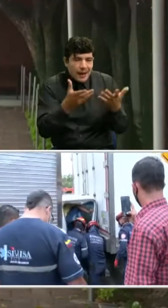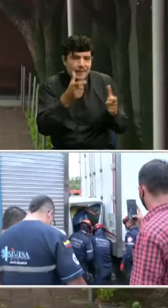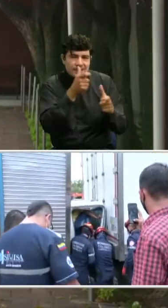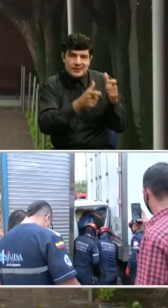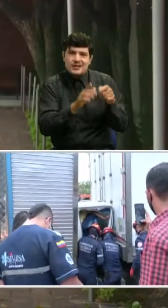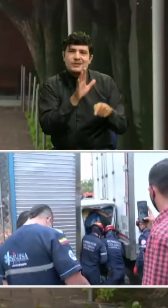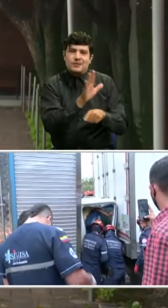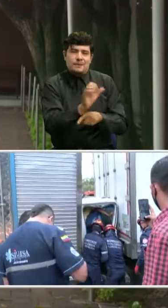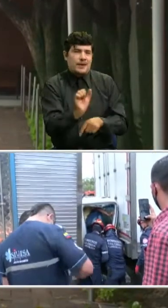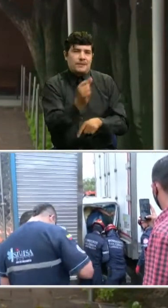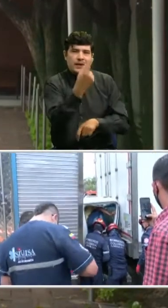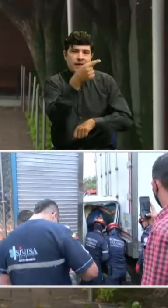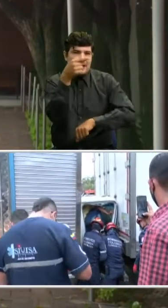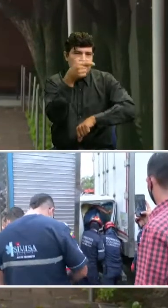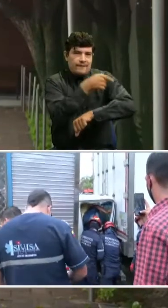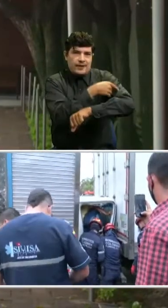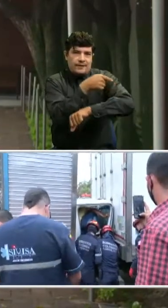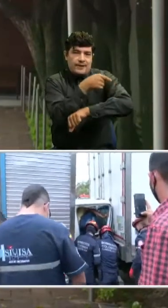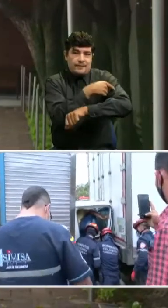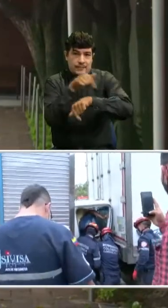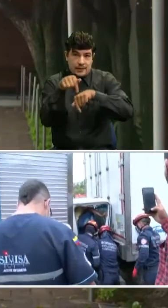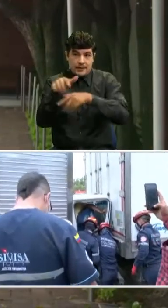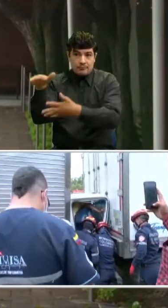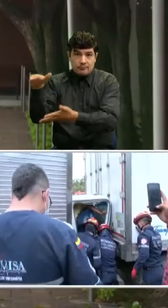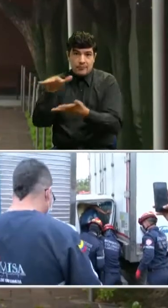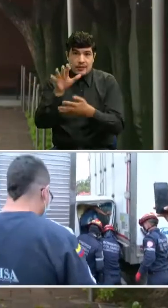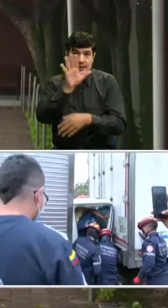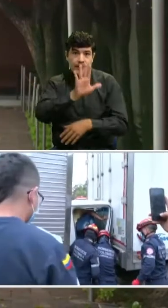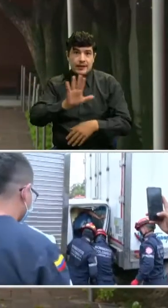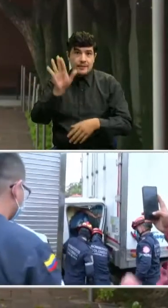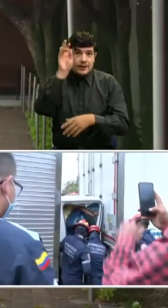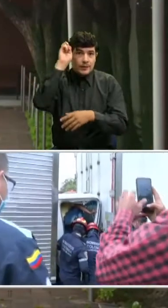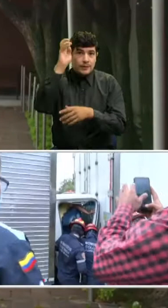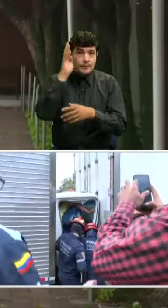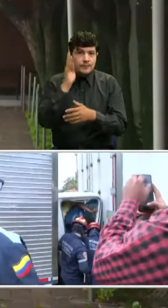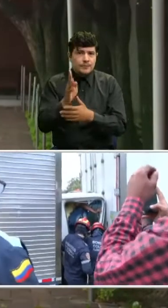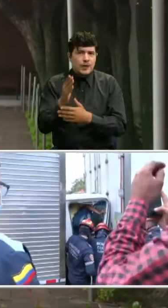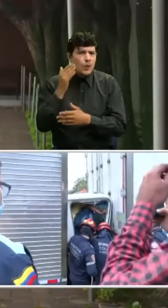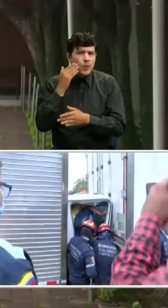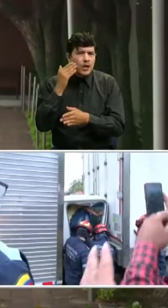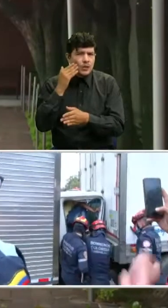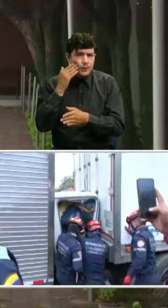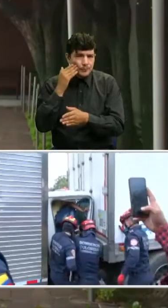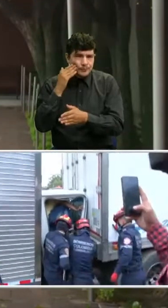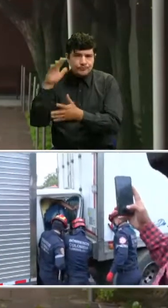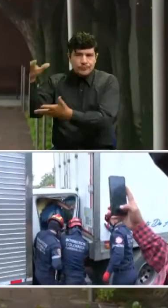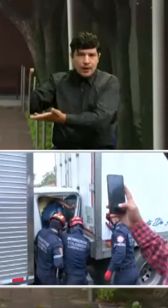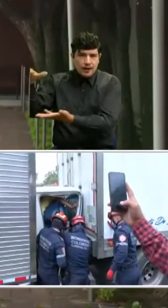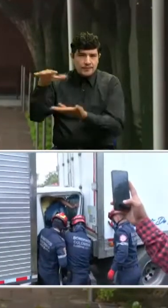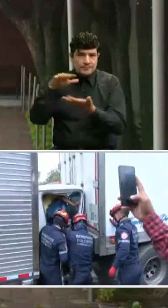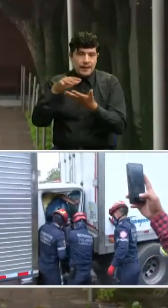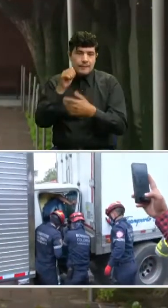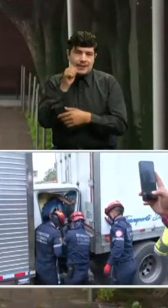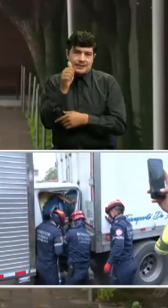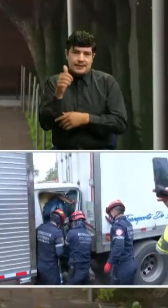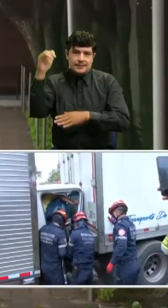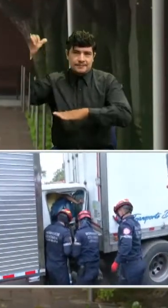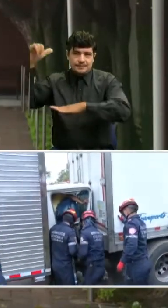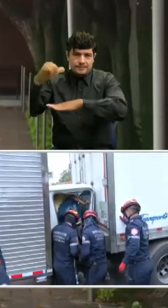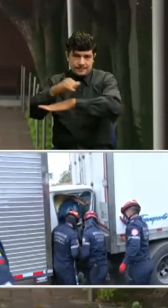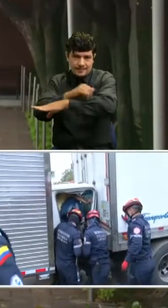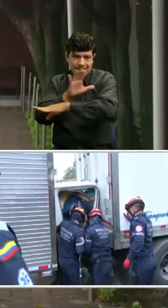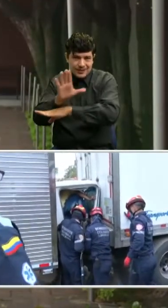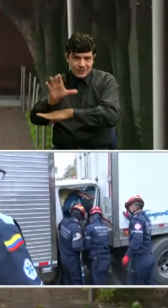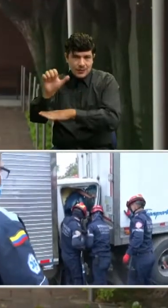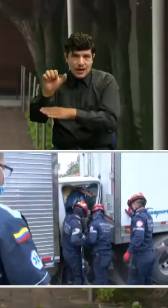primeras vacunas de facer que llegarán a norte de santander estas vacunas estarían llegando el día de mañana al aeropuerto internacional camilo daza